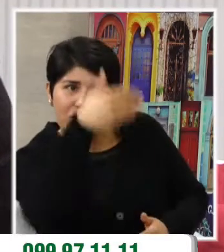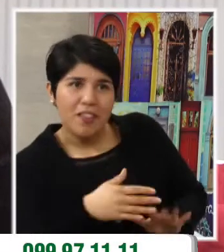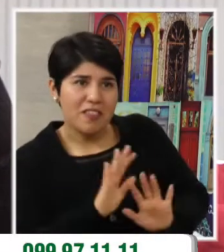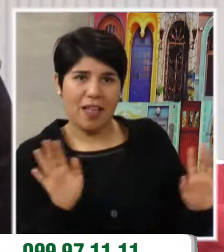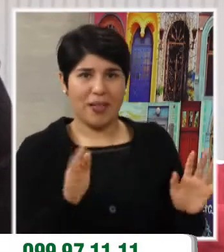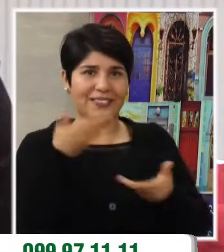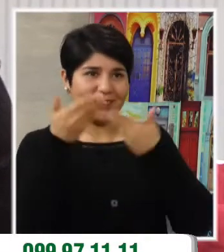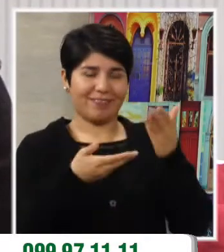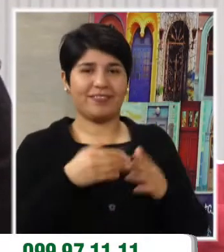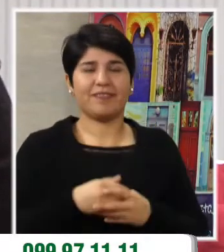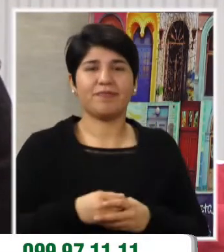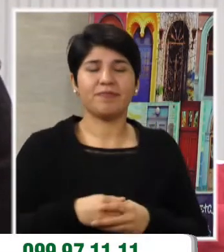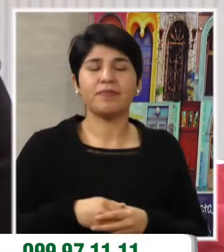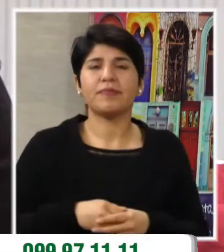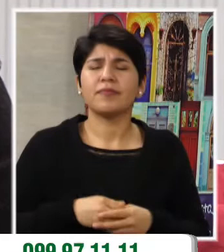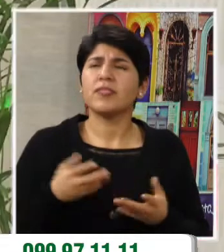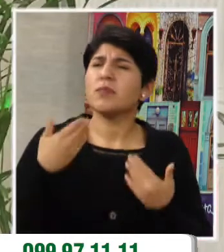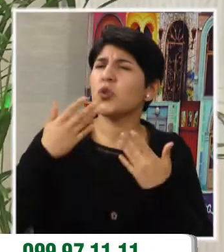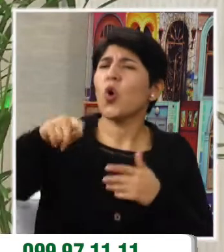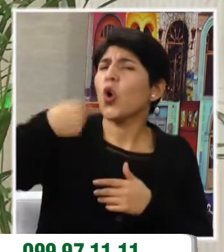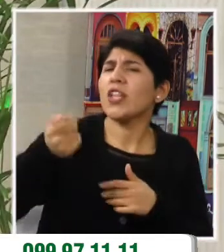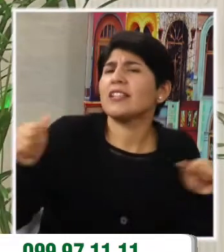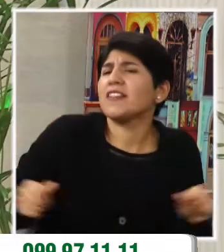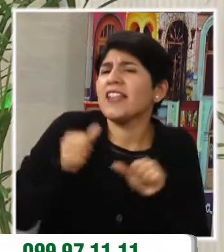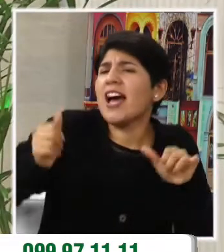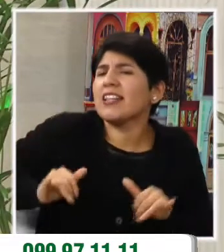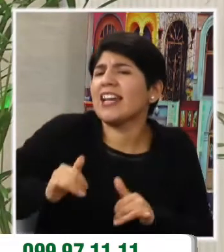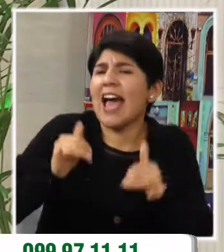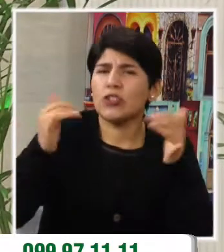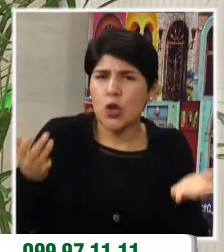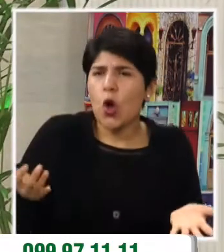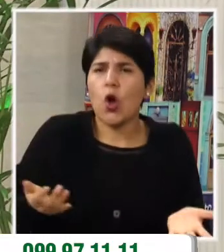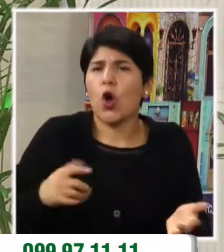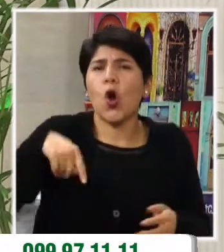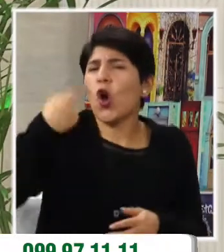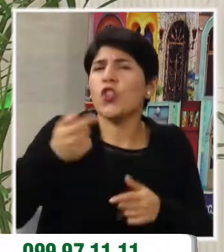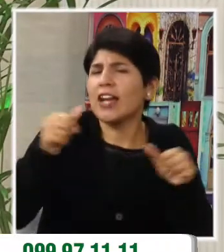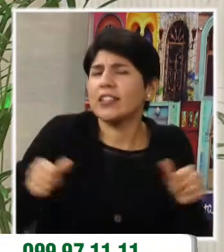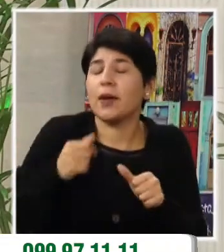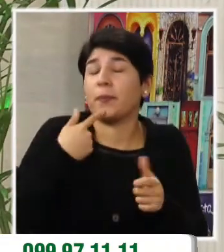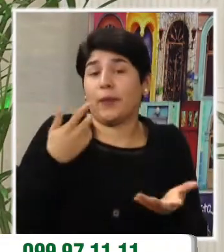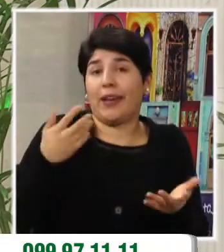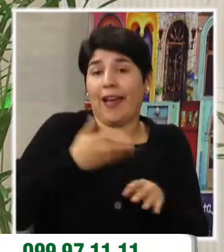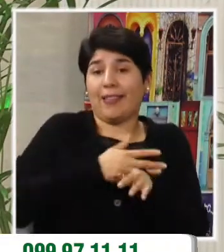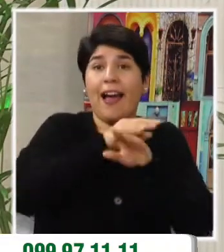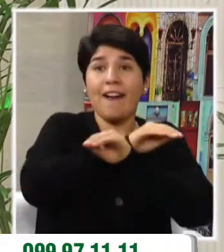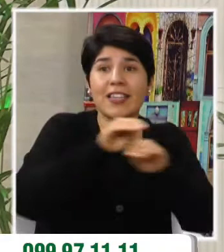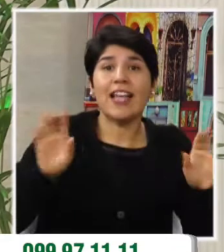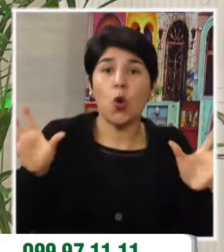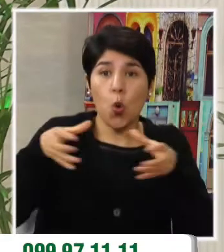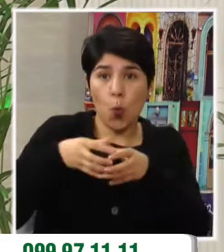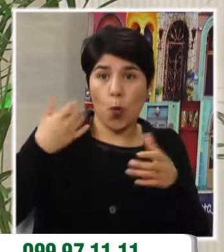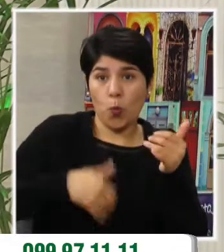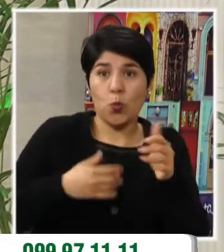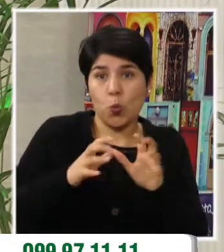quería consultarle además estos que otros tipos de actividades recreativas están prevén hacer porque se anunció que en los próximos días el dúo amanecer también va a